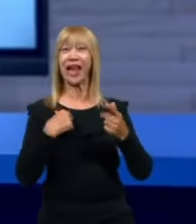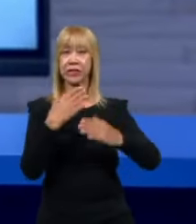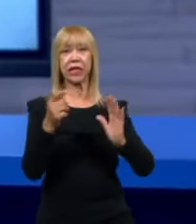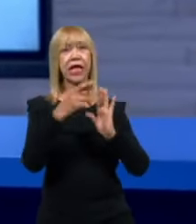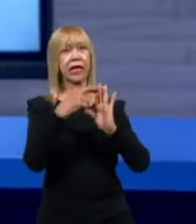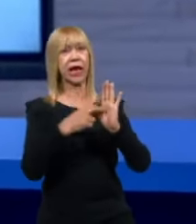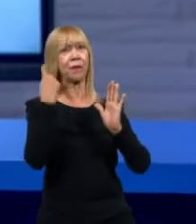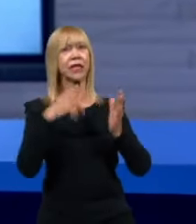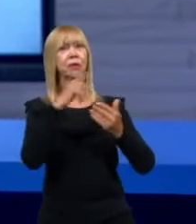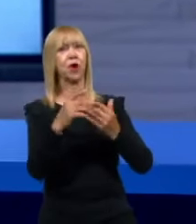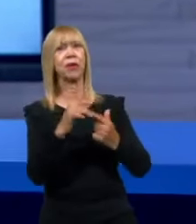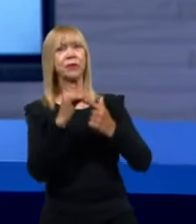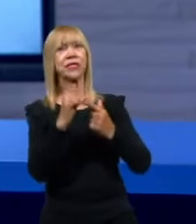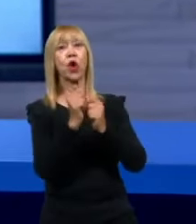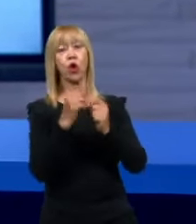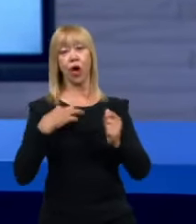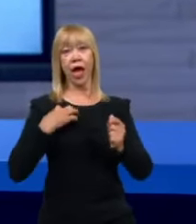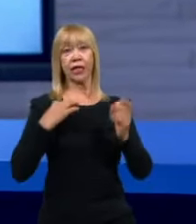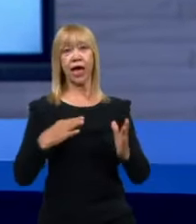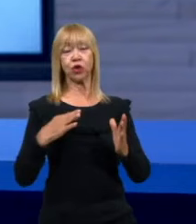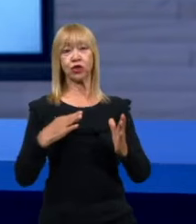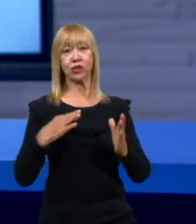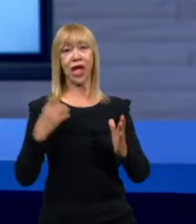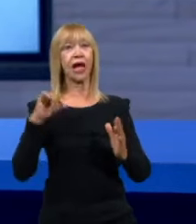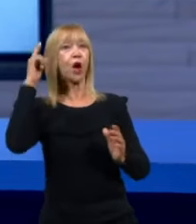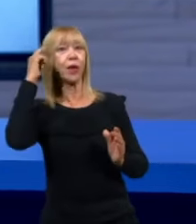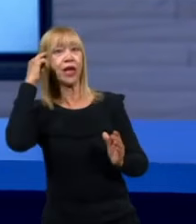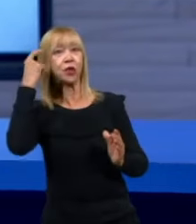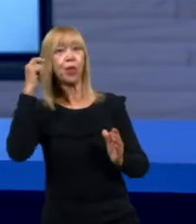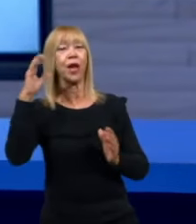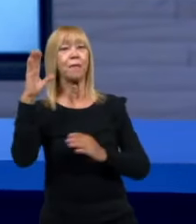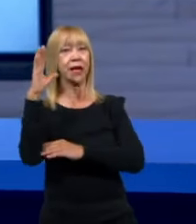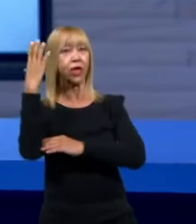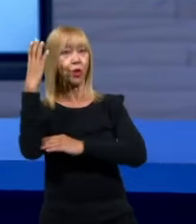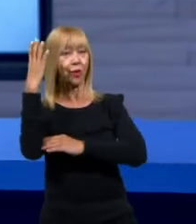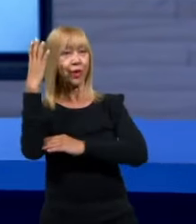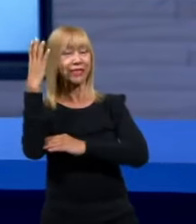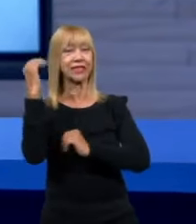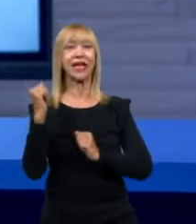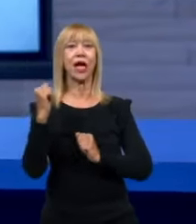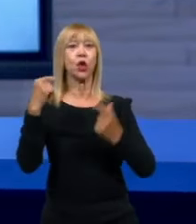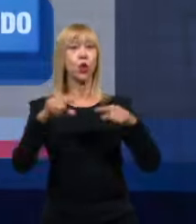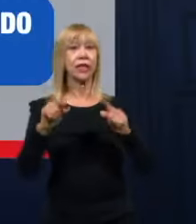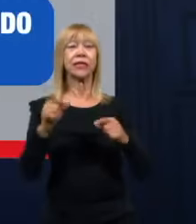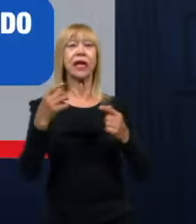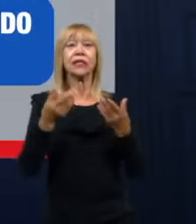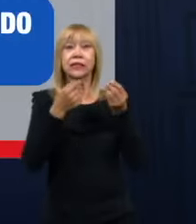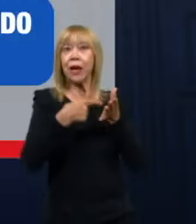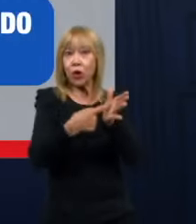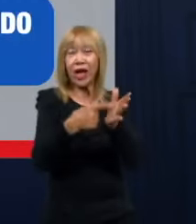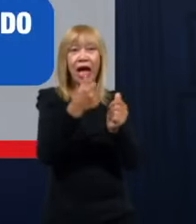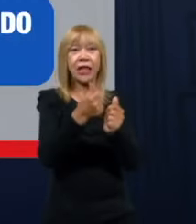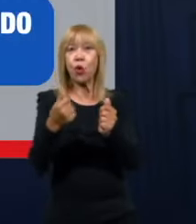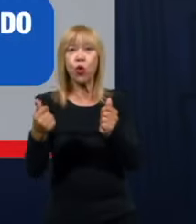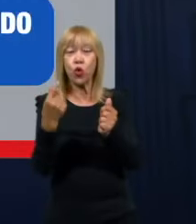para este programa especial con los candidatos primaristas a la gobernación por el Partido Nuevo Progresista. Durante esta transmisión, cada